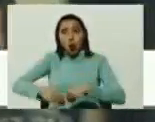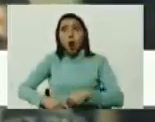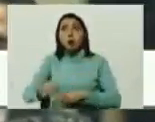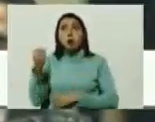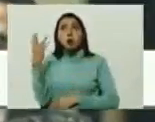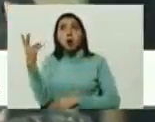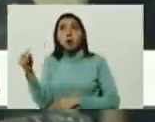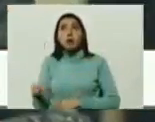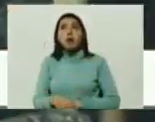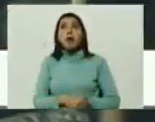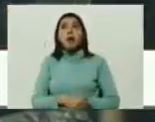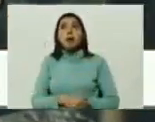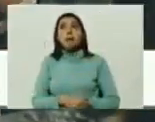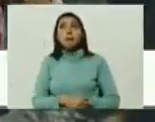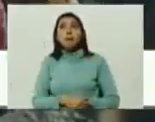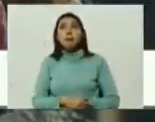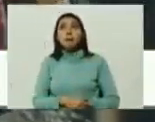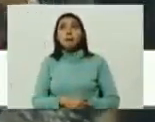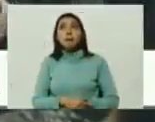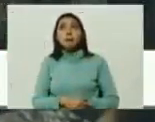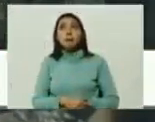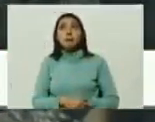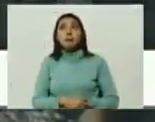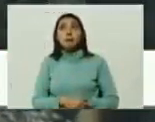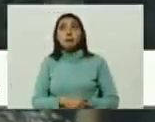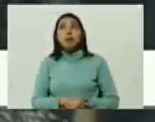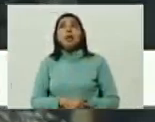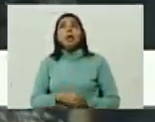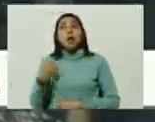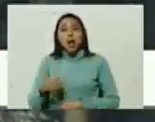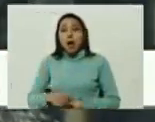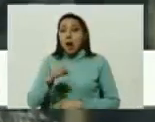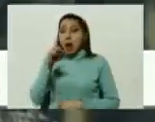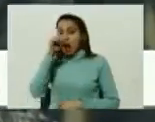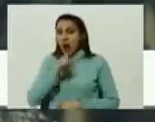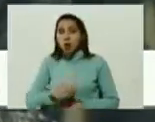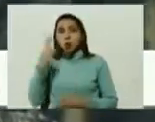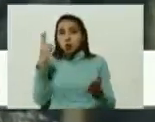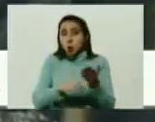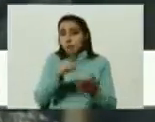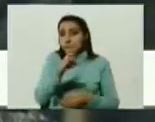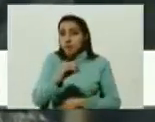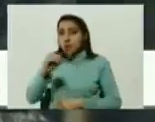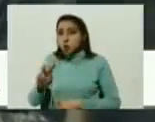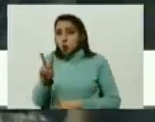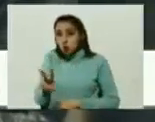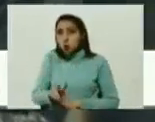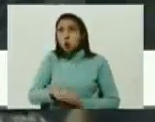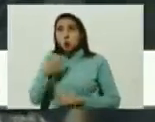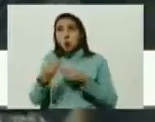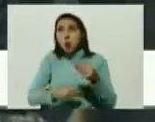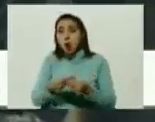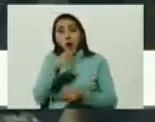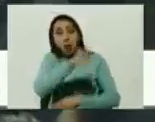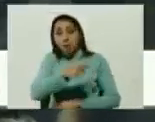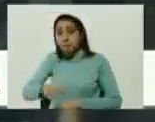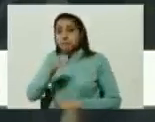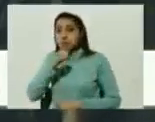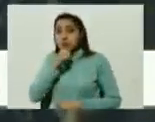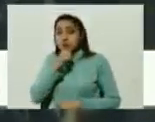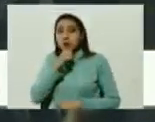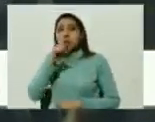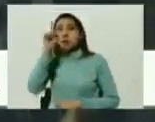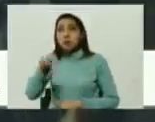general del año 2002 relacionados con el envejecimiento activo